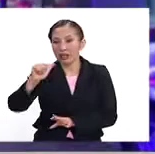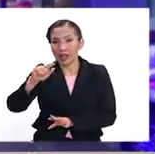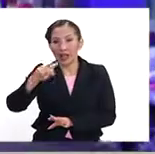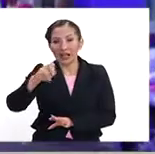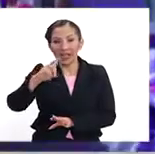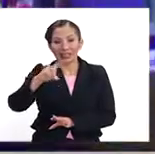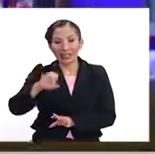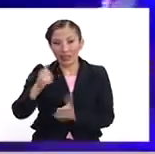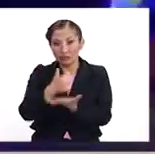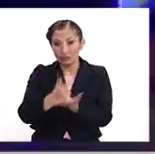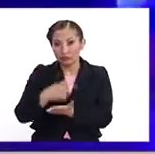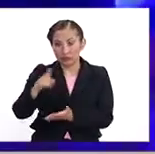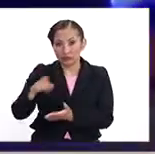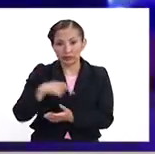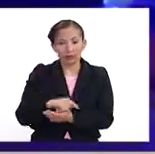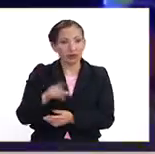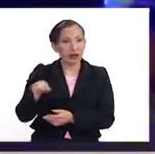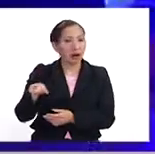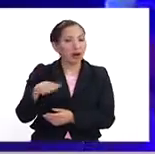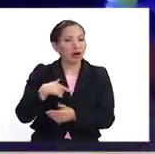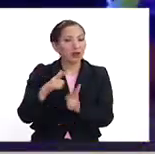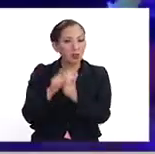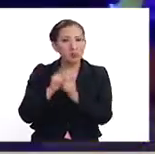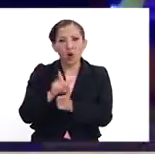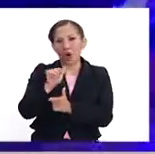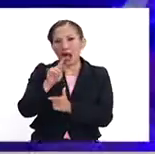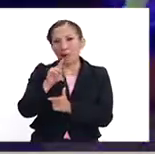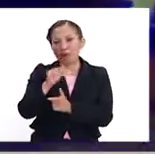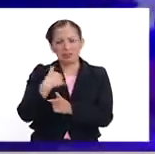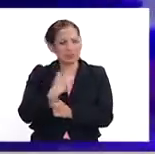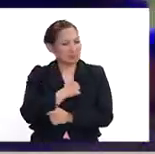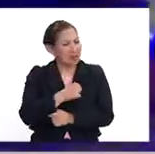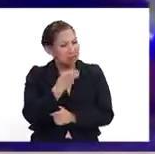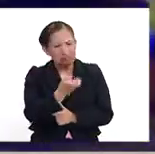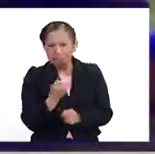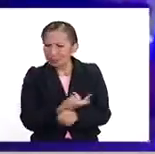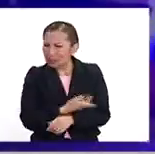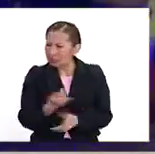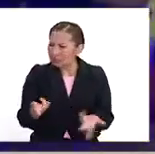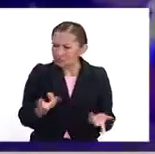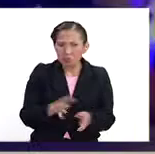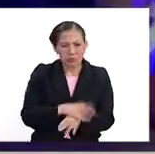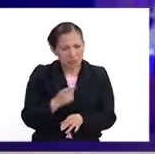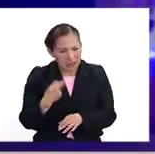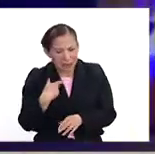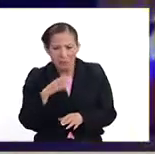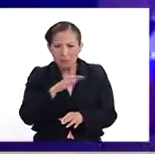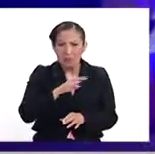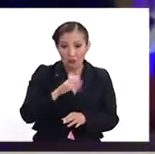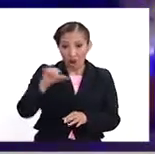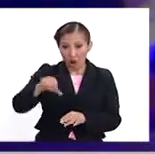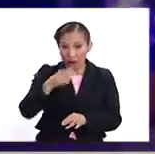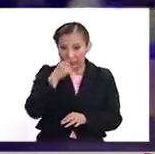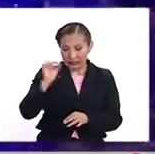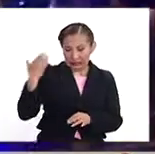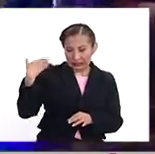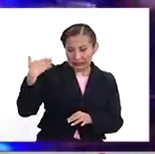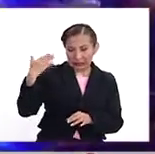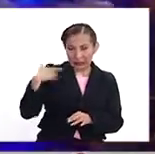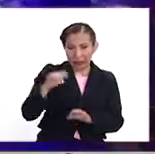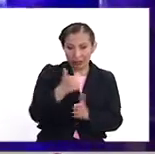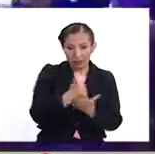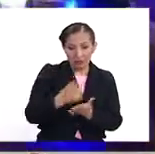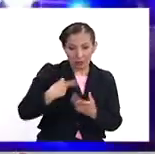de la ciudad del opositor Partido Laborista, que está condenando desde luego estos ataques. Él dijo hoy, hace unos minutos, que